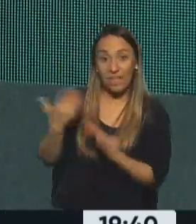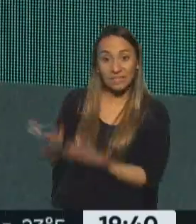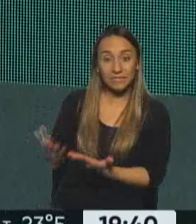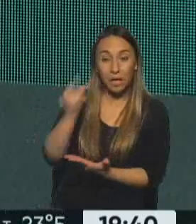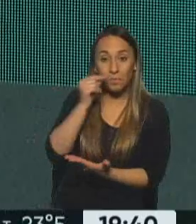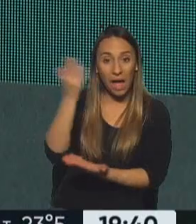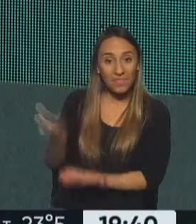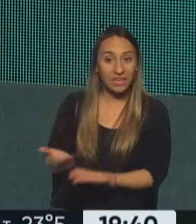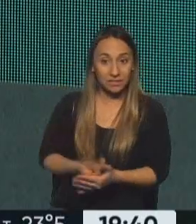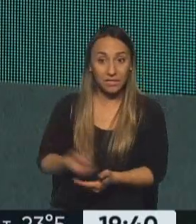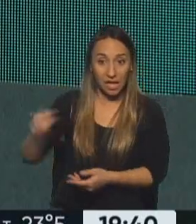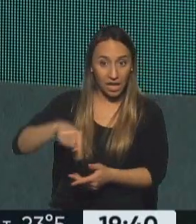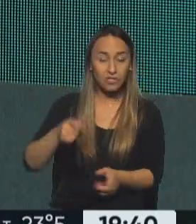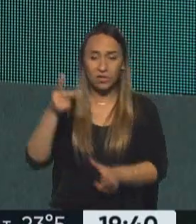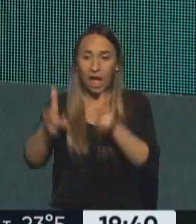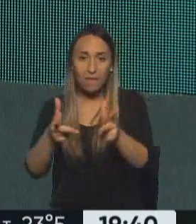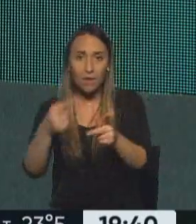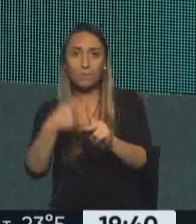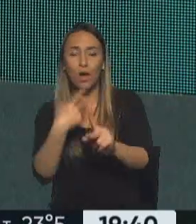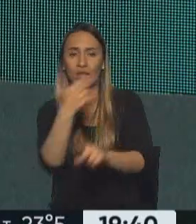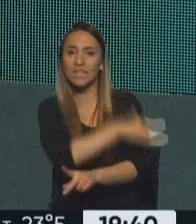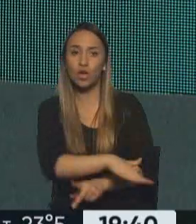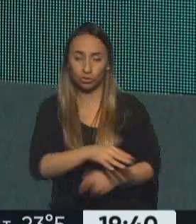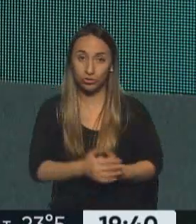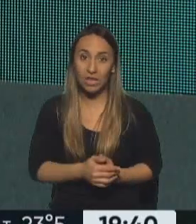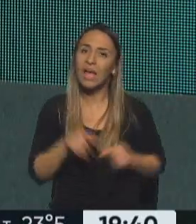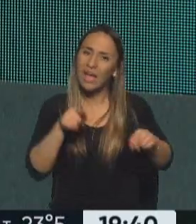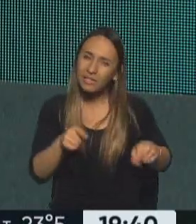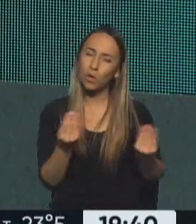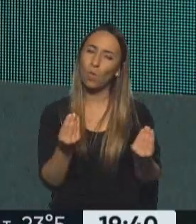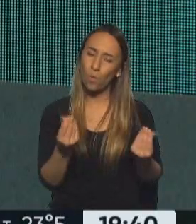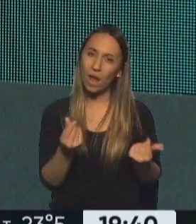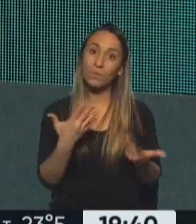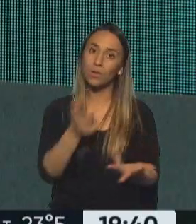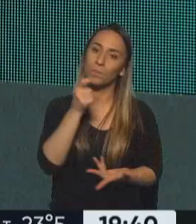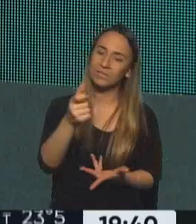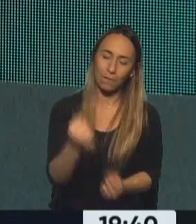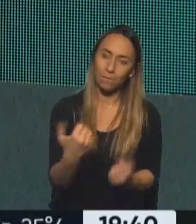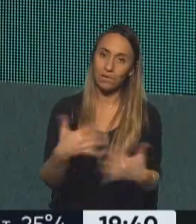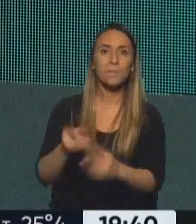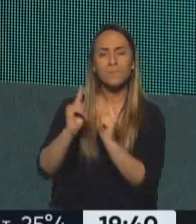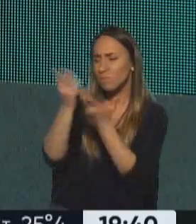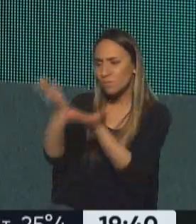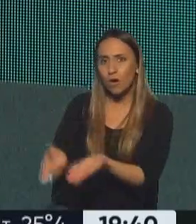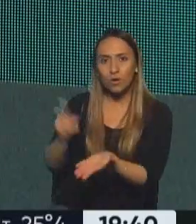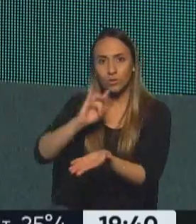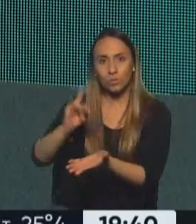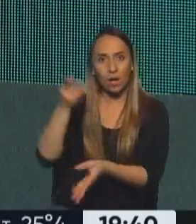papás son los que hablan por sus hijos y por sus hijas. Y eso es la contundencia del mensaje, ¿no? Que hablen ellas propias, ellas